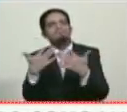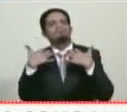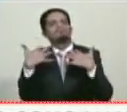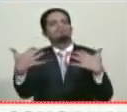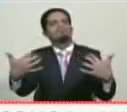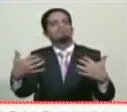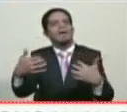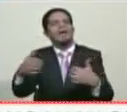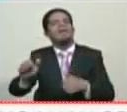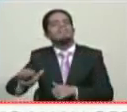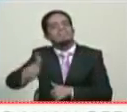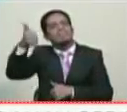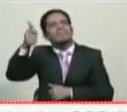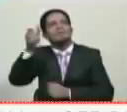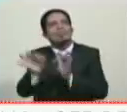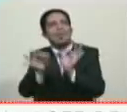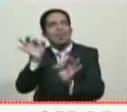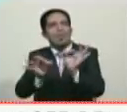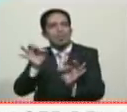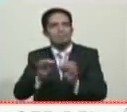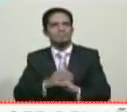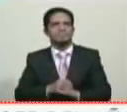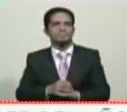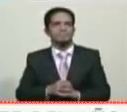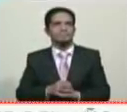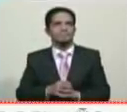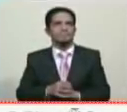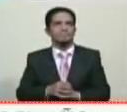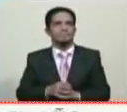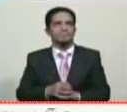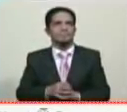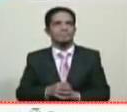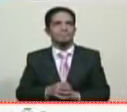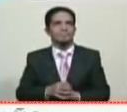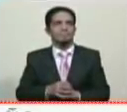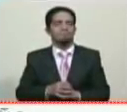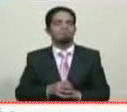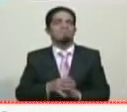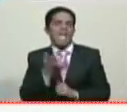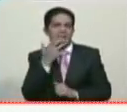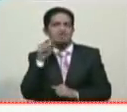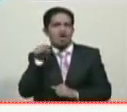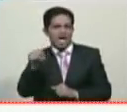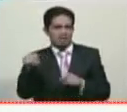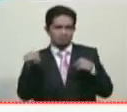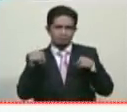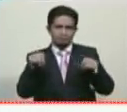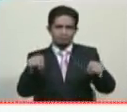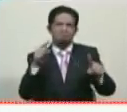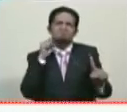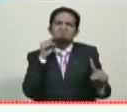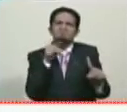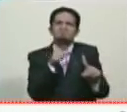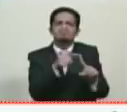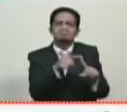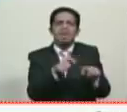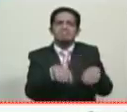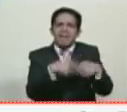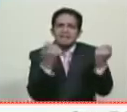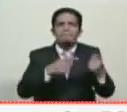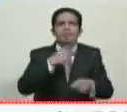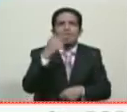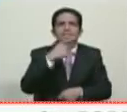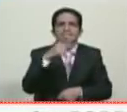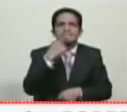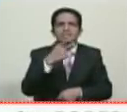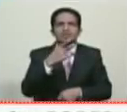de Justicia. ¿Pudiese calificarse este evento con una clara intencionalidad política, considerando los antecedentes